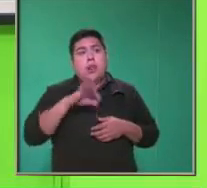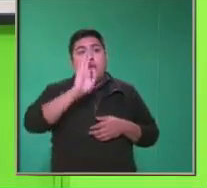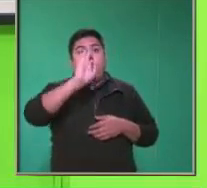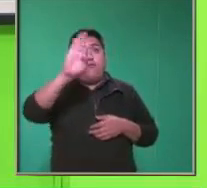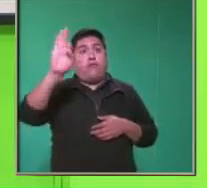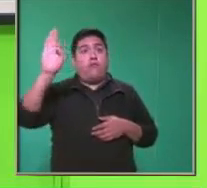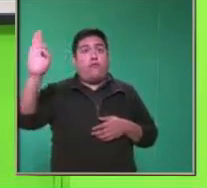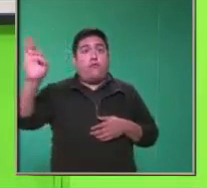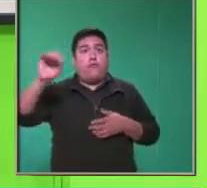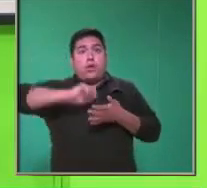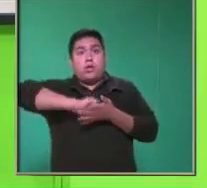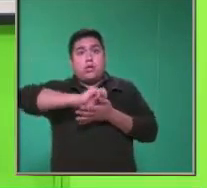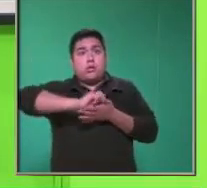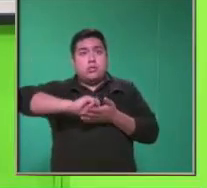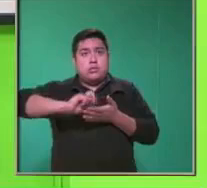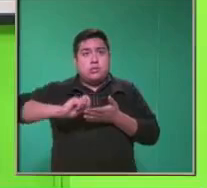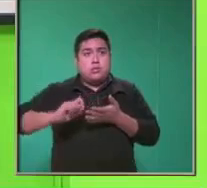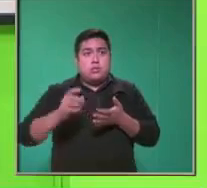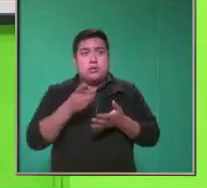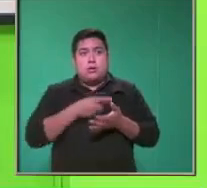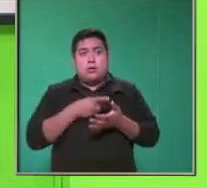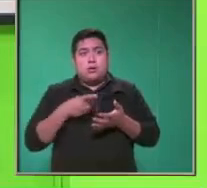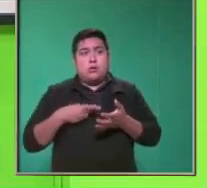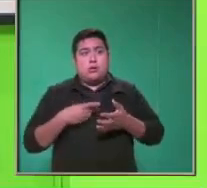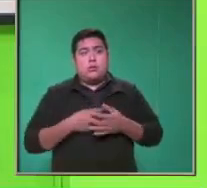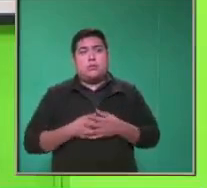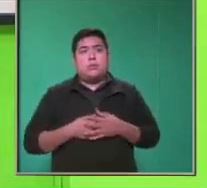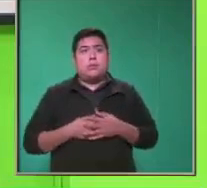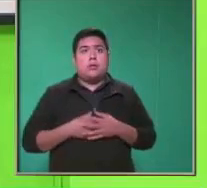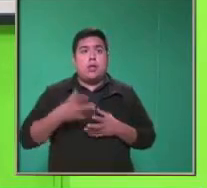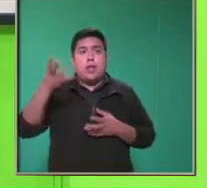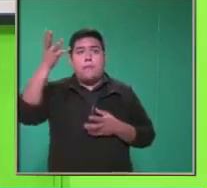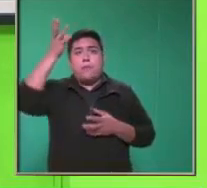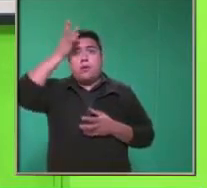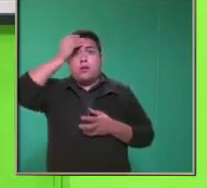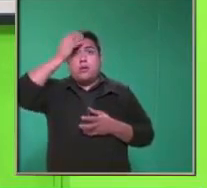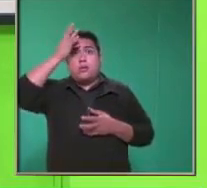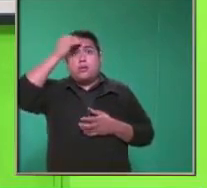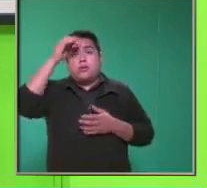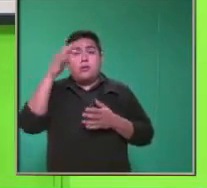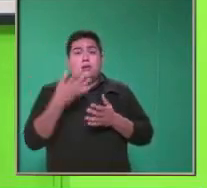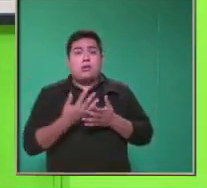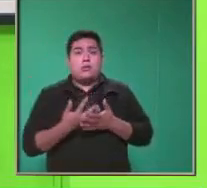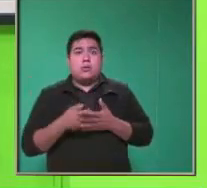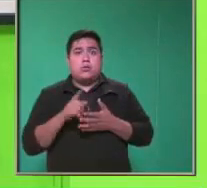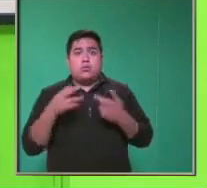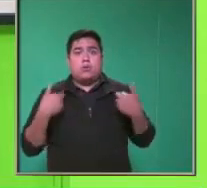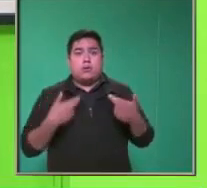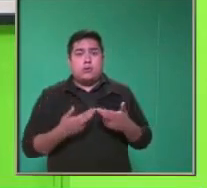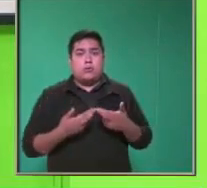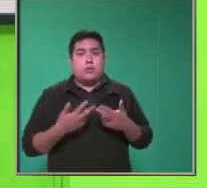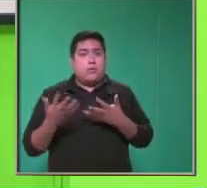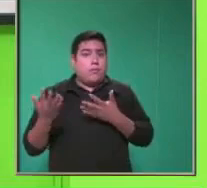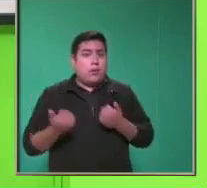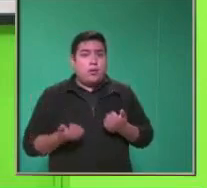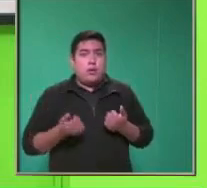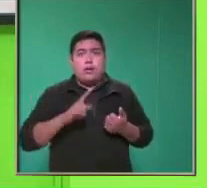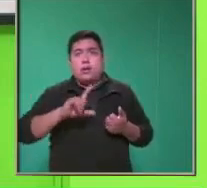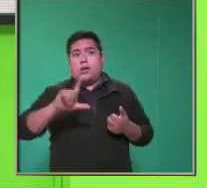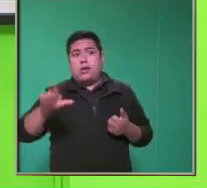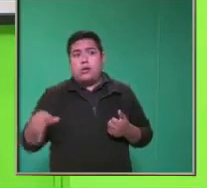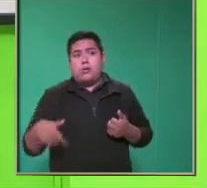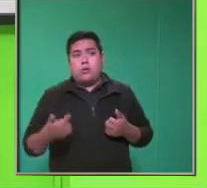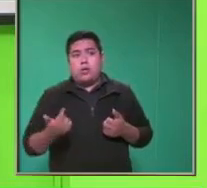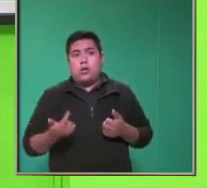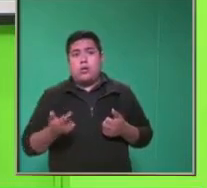fecha en tu libreta. No olvides poner el aprendizaje esperado que te va a pedir tu profesor y luego tomar nota